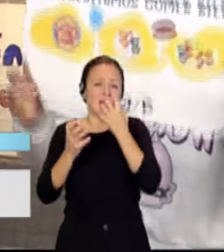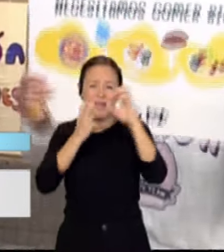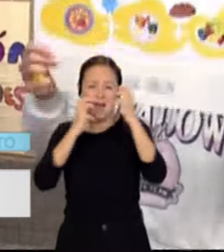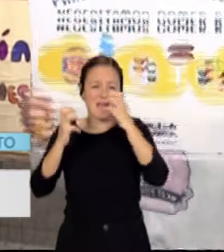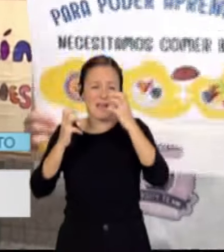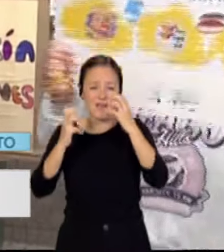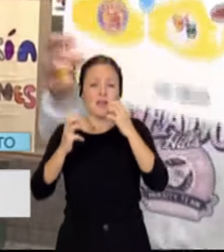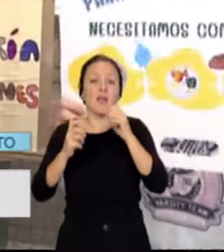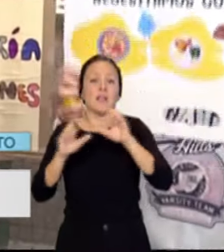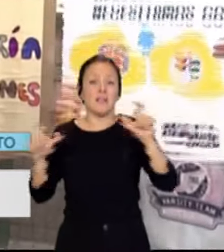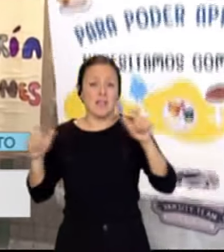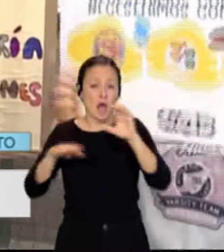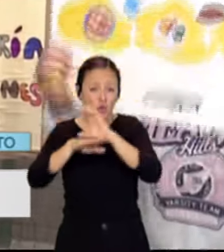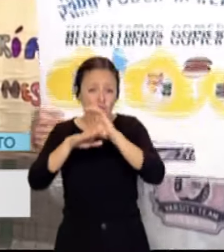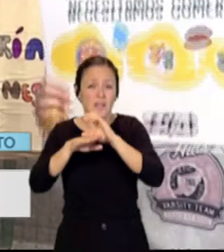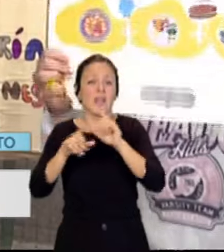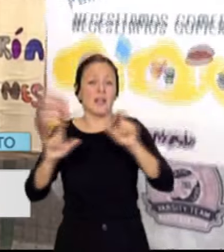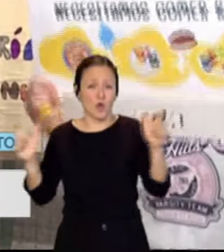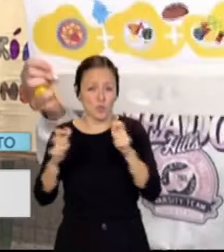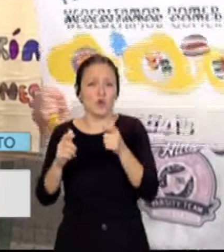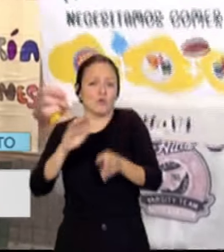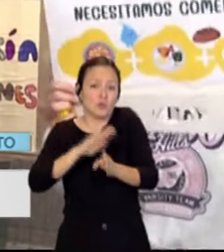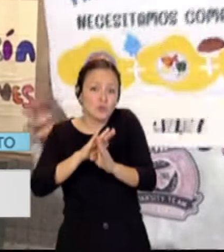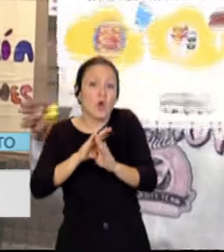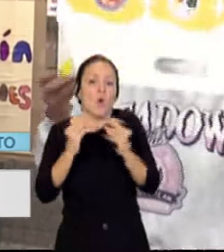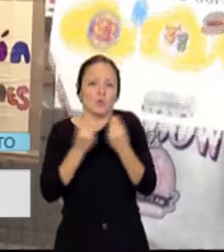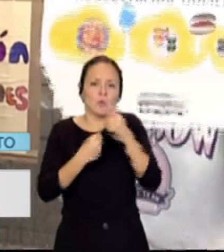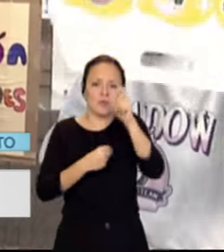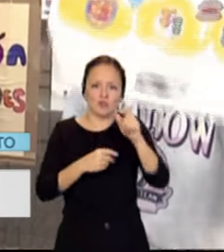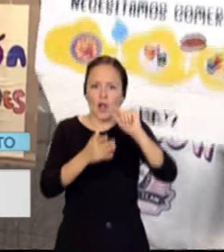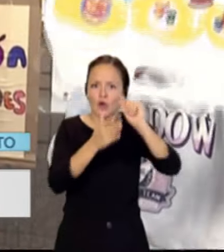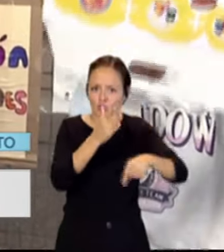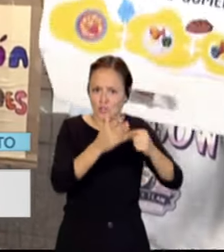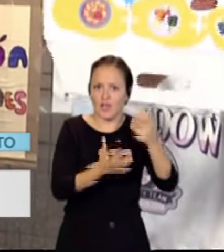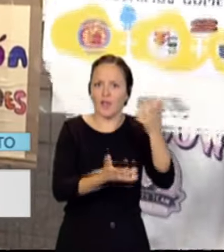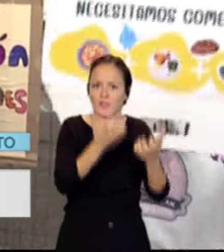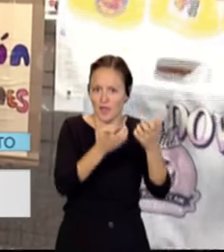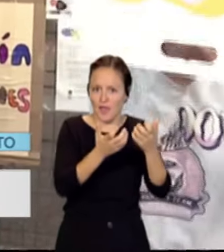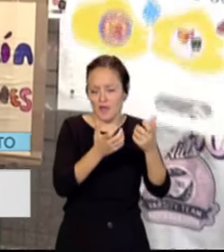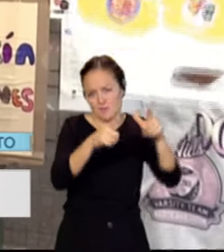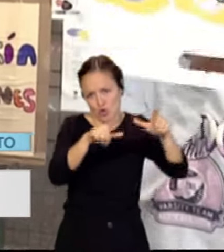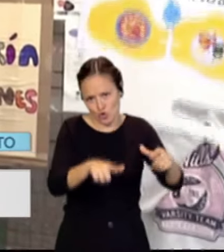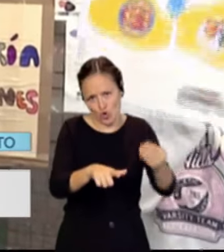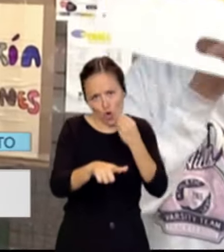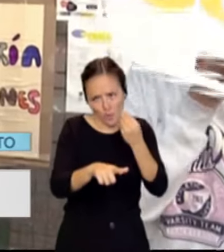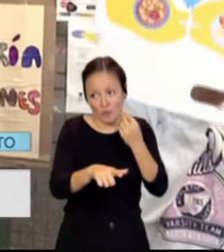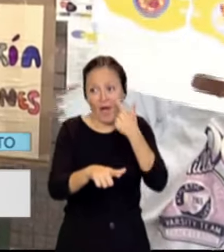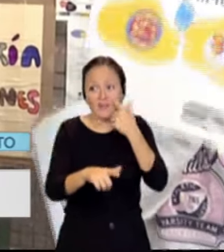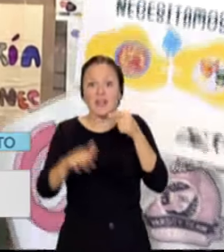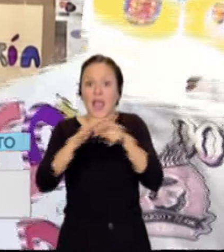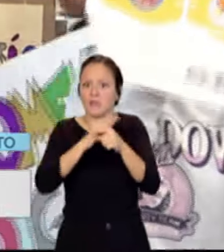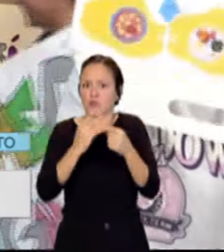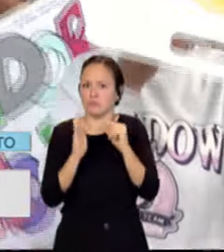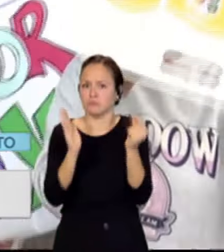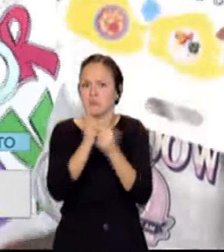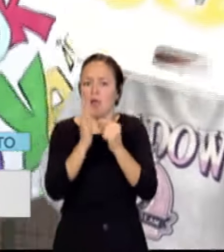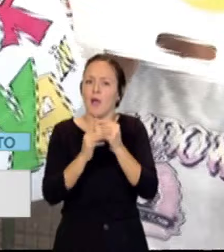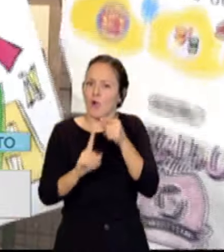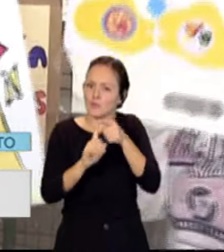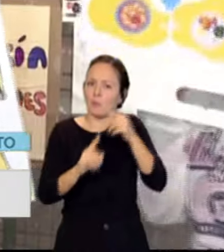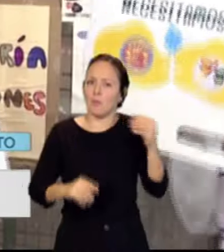conos de ellos ual con elal comedor un poco para dar recomendaciones de Cara a esa gestión con tal de mejorarla y